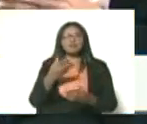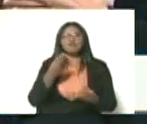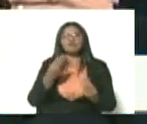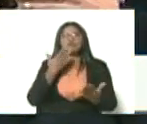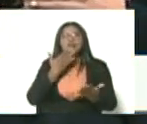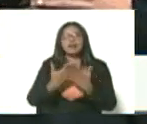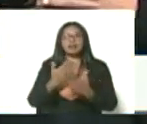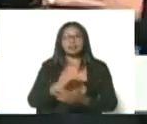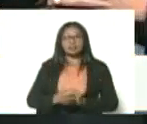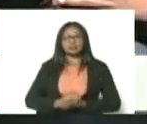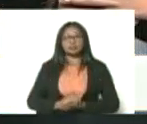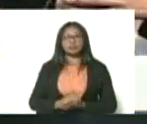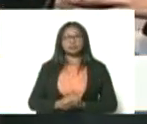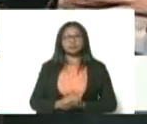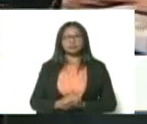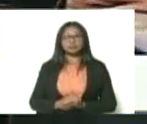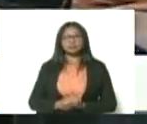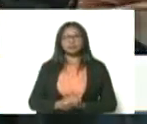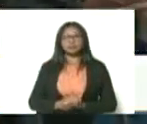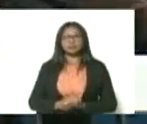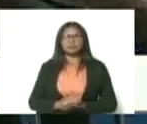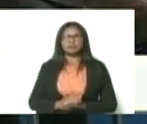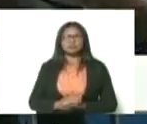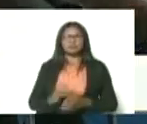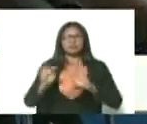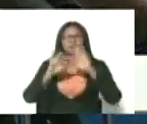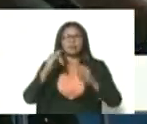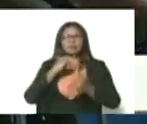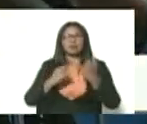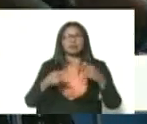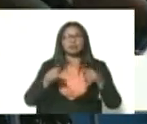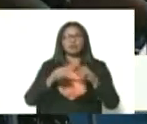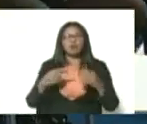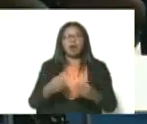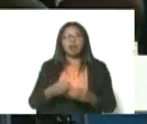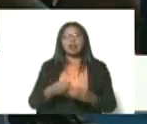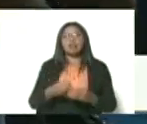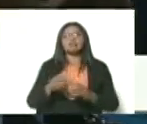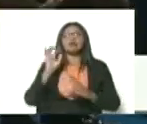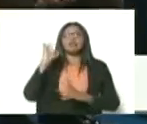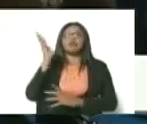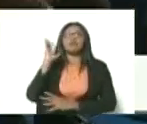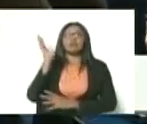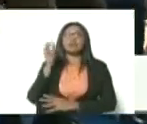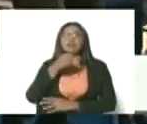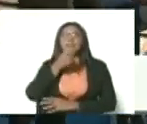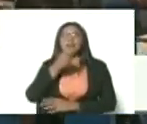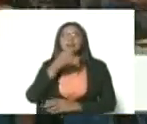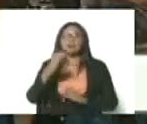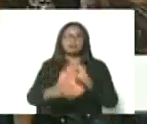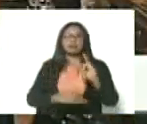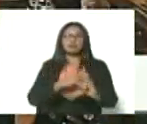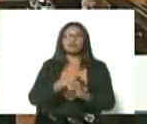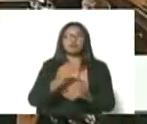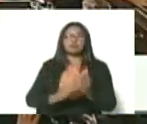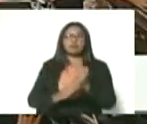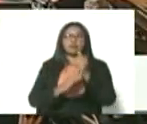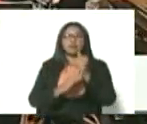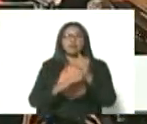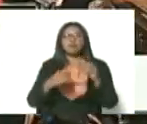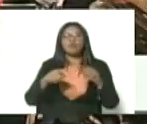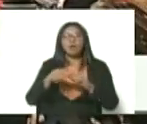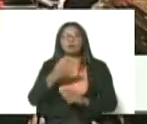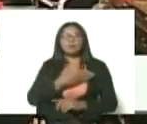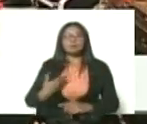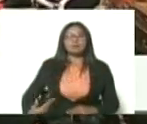gracias. De esta manera culmina la conferencia de prensa internacional dirigida por el jefe de